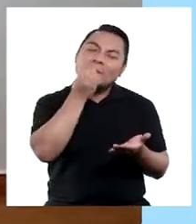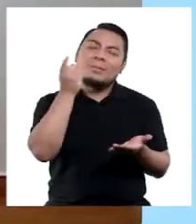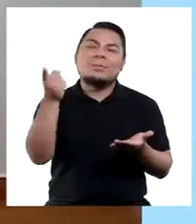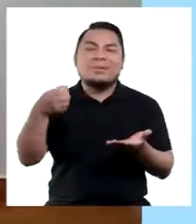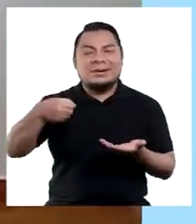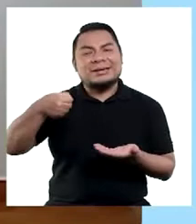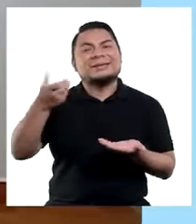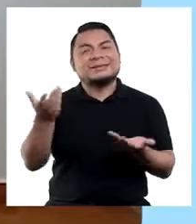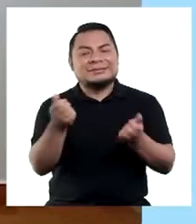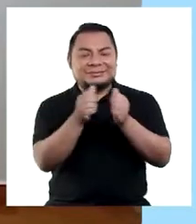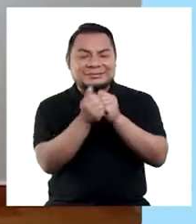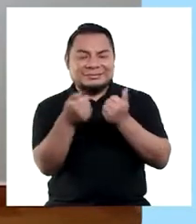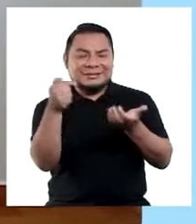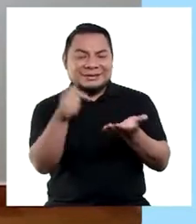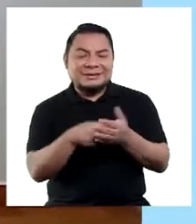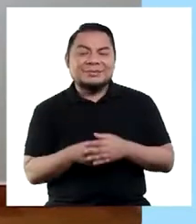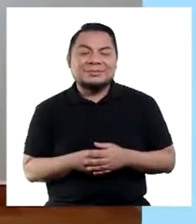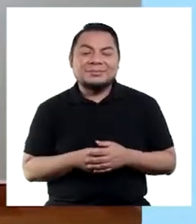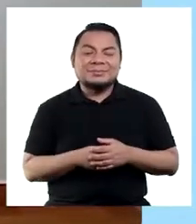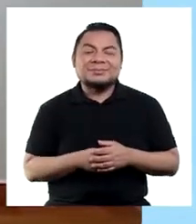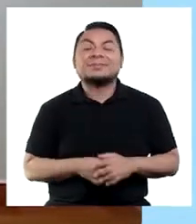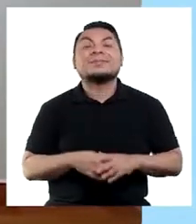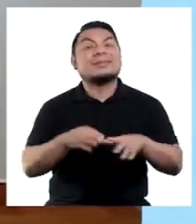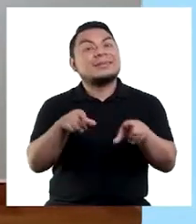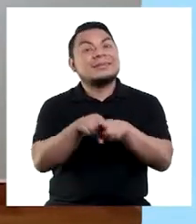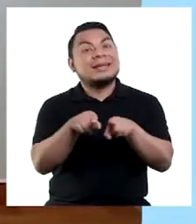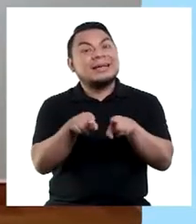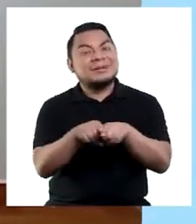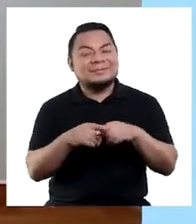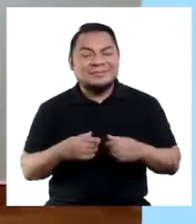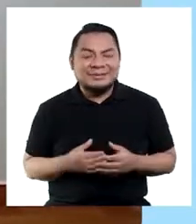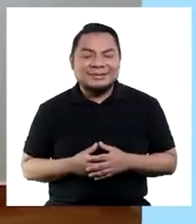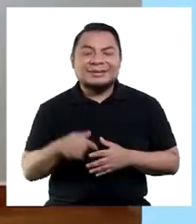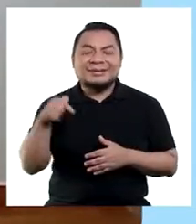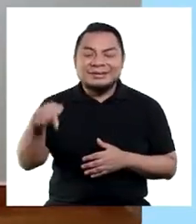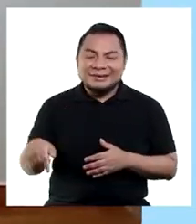sólo el chico cambie